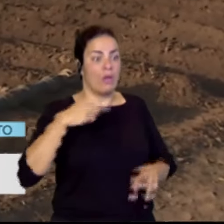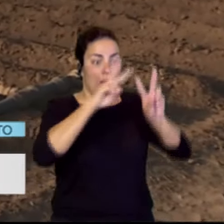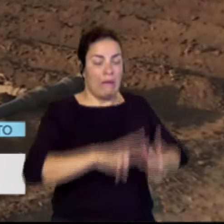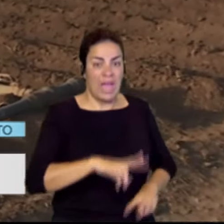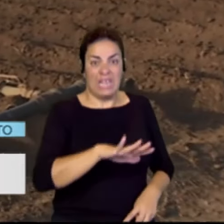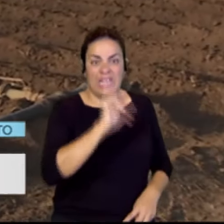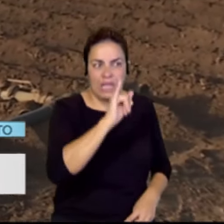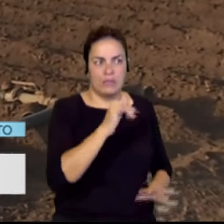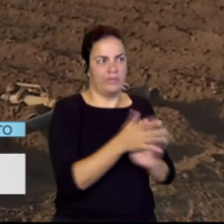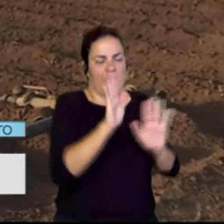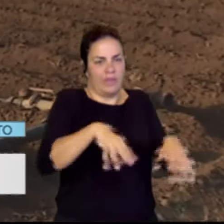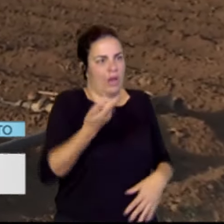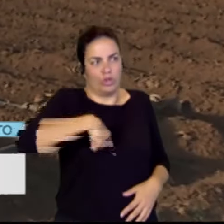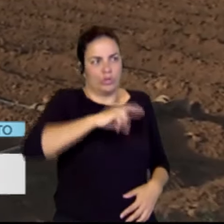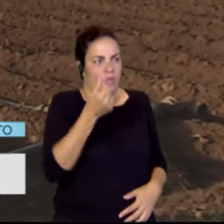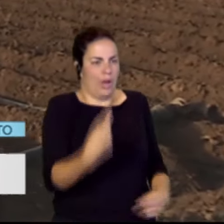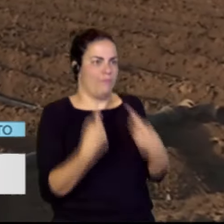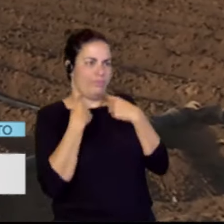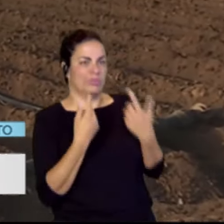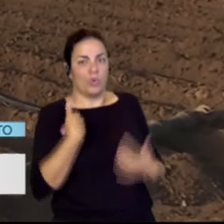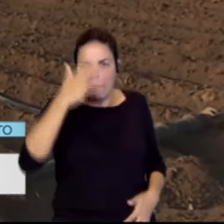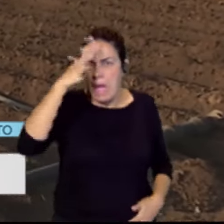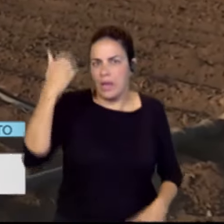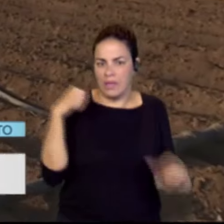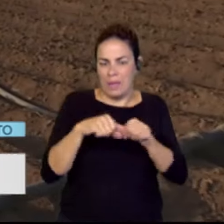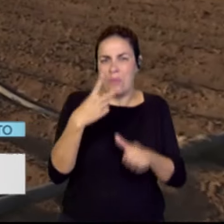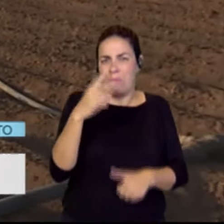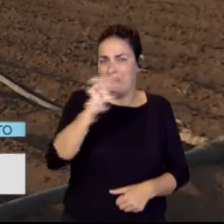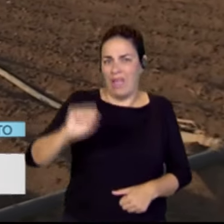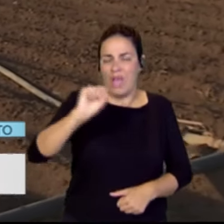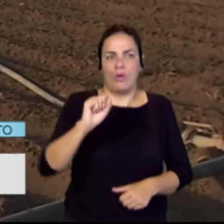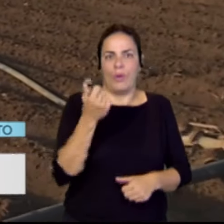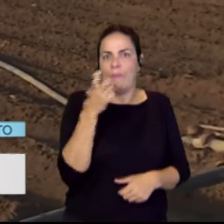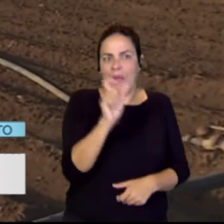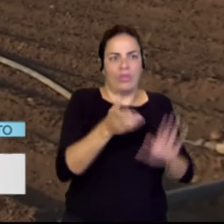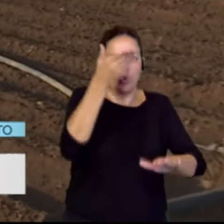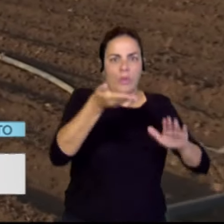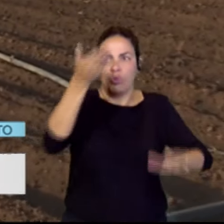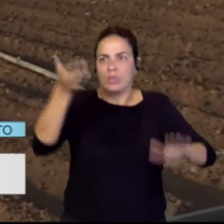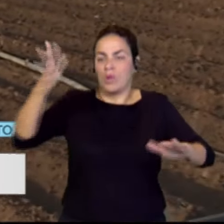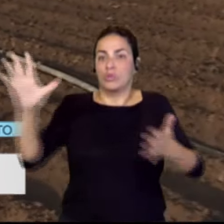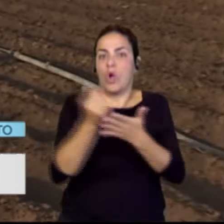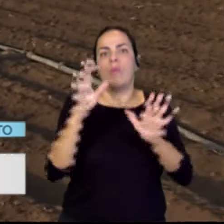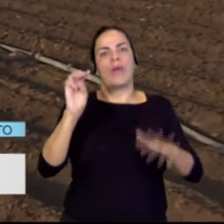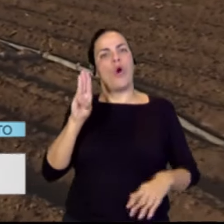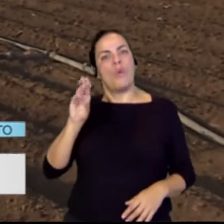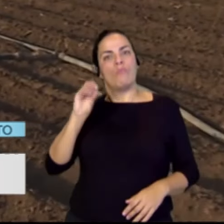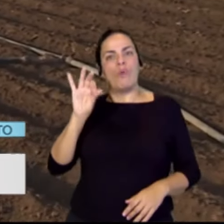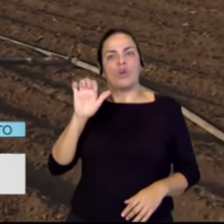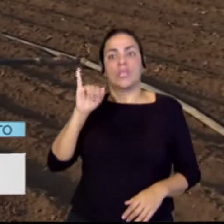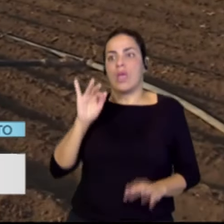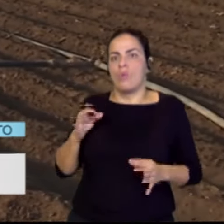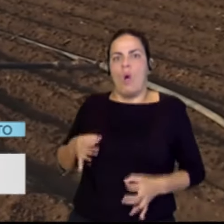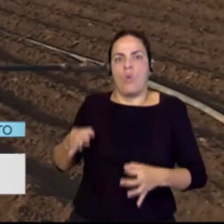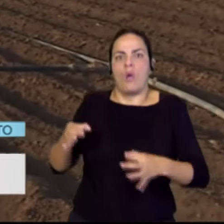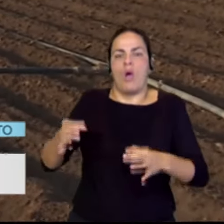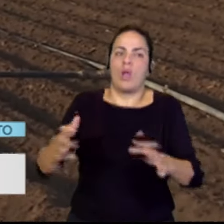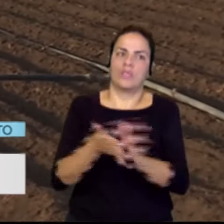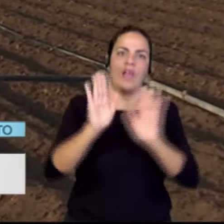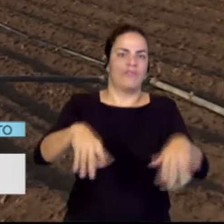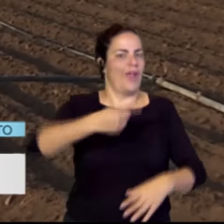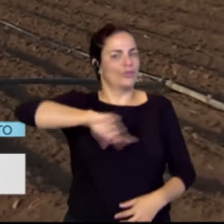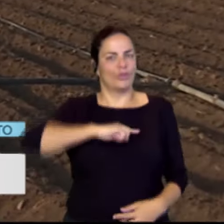tú imagínate 20 años que las cosas han ido subiendo y todo ha subido y que el Pos se ha mantenido igual no está dando pérdidas claro